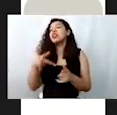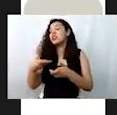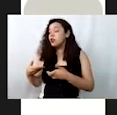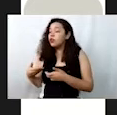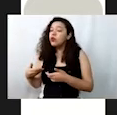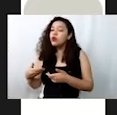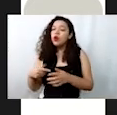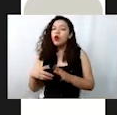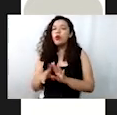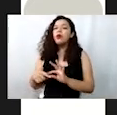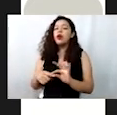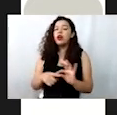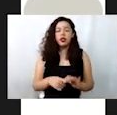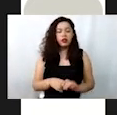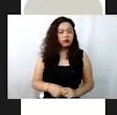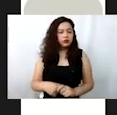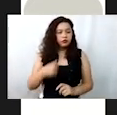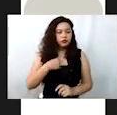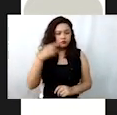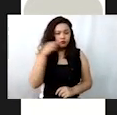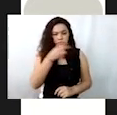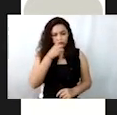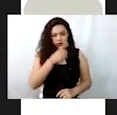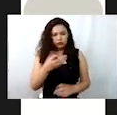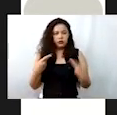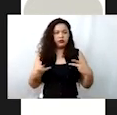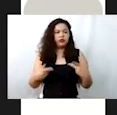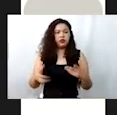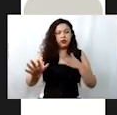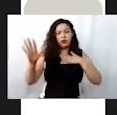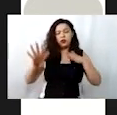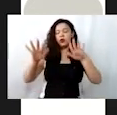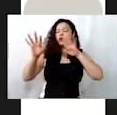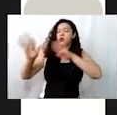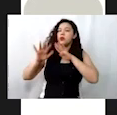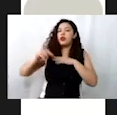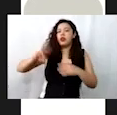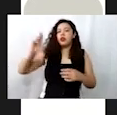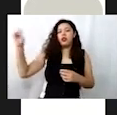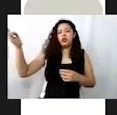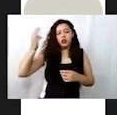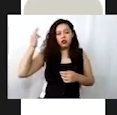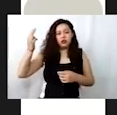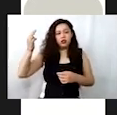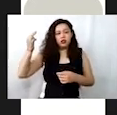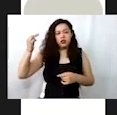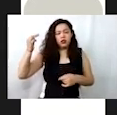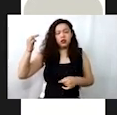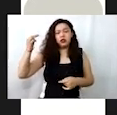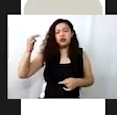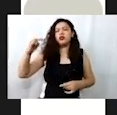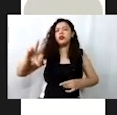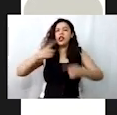construyendo. Voy a decir muy rápido una de las cosas que más admiro de la Universidad Europea, que es la